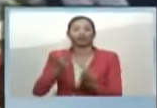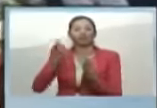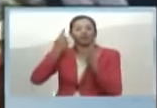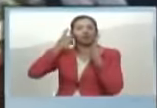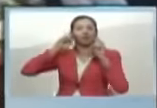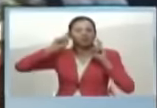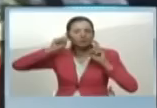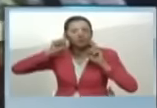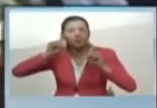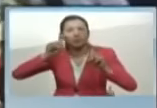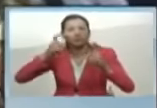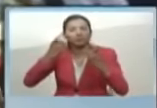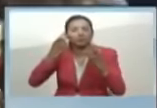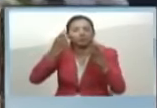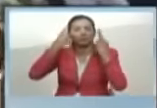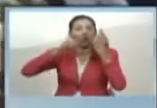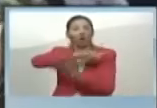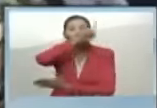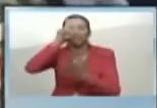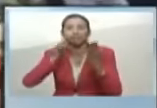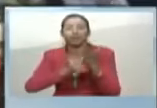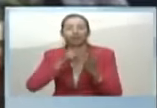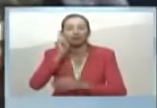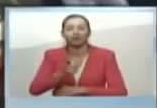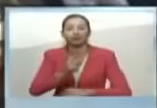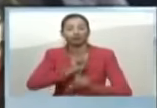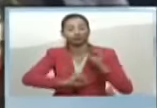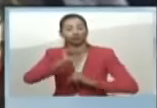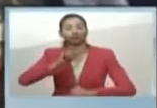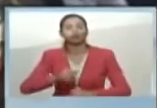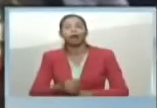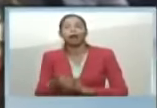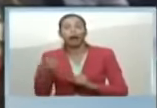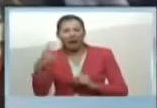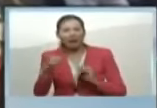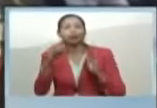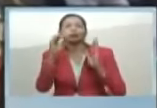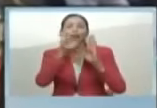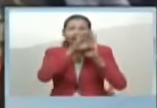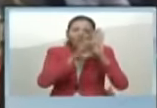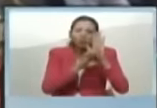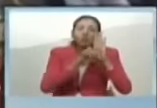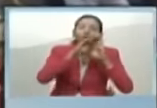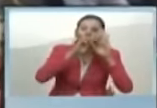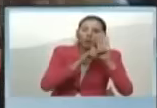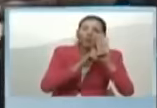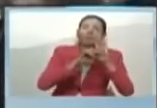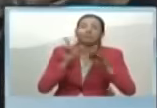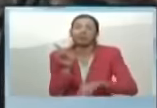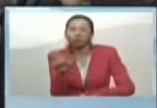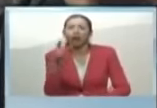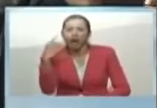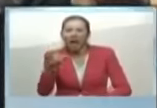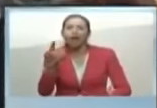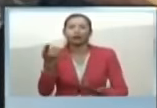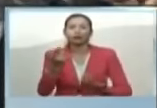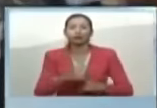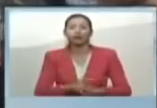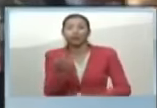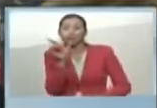socialista integral. Eso está en los estatutos del PCV. Y el PCV